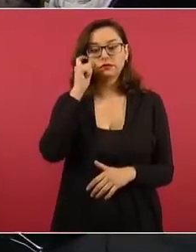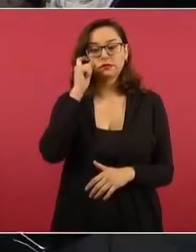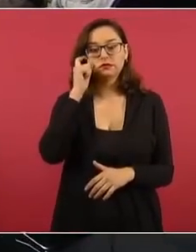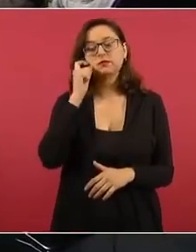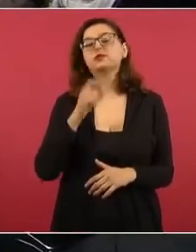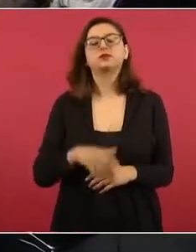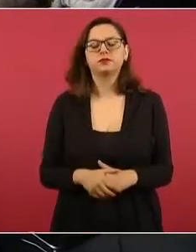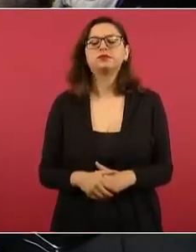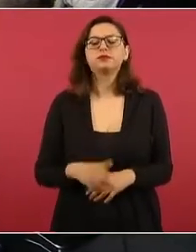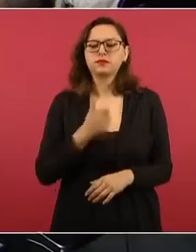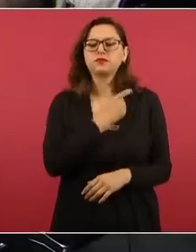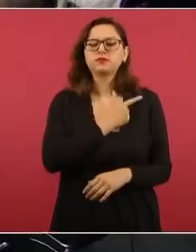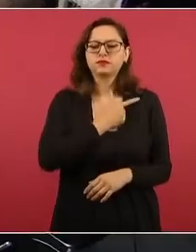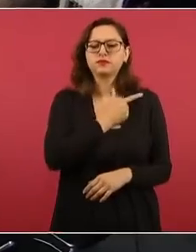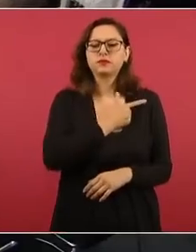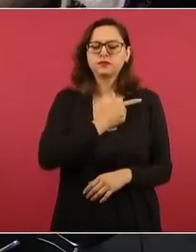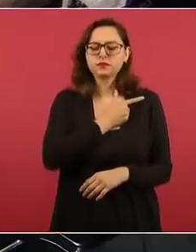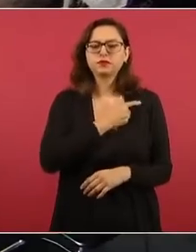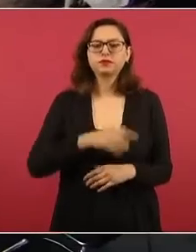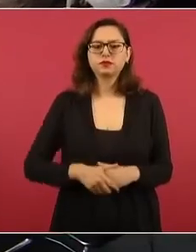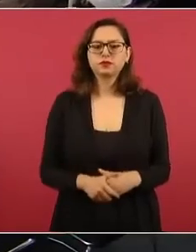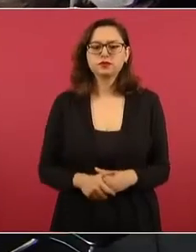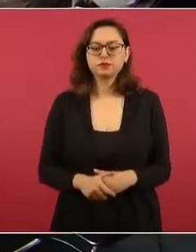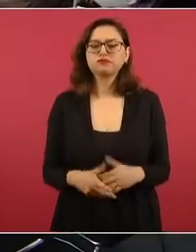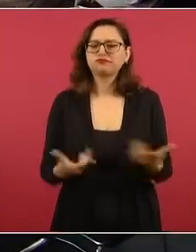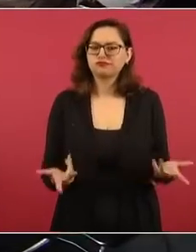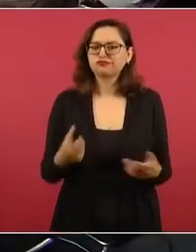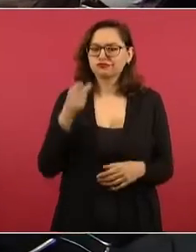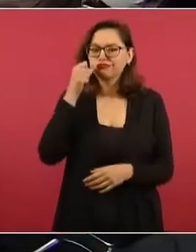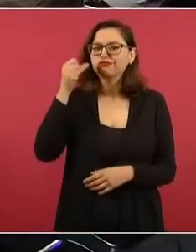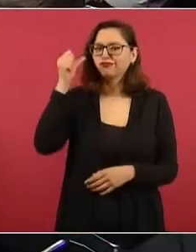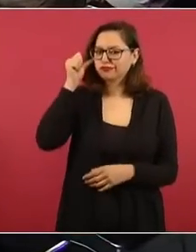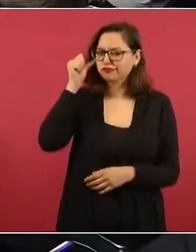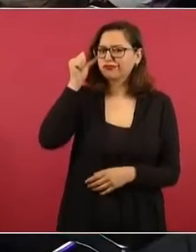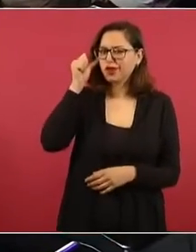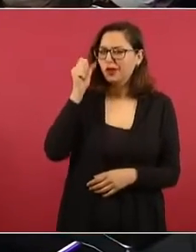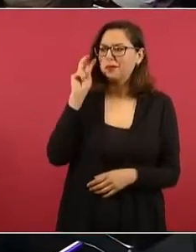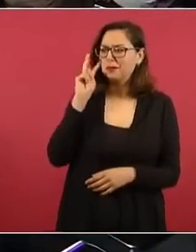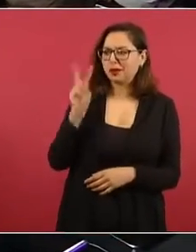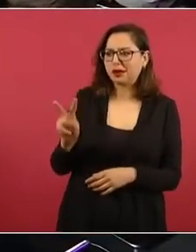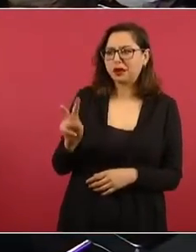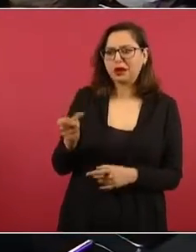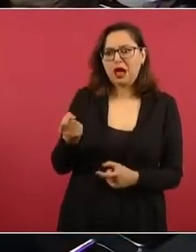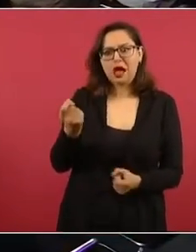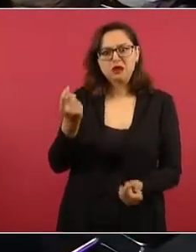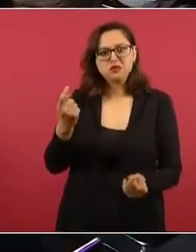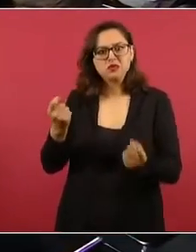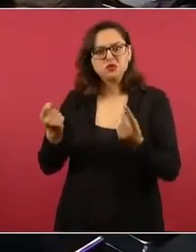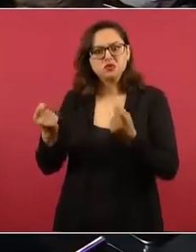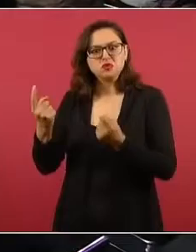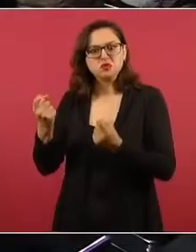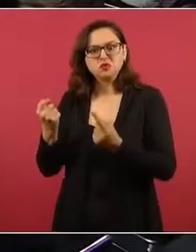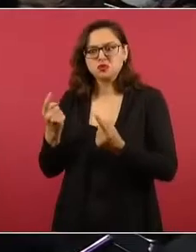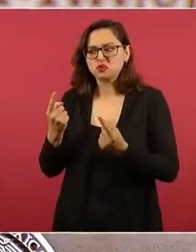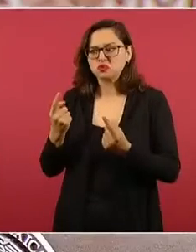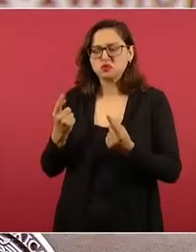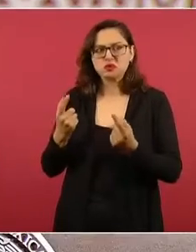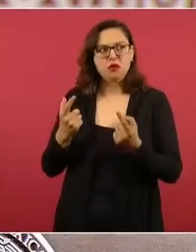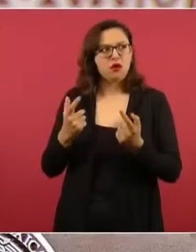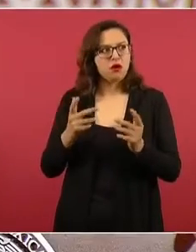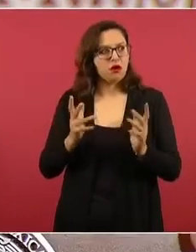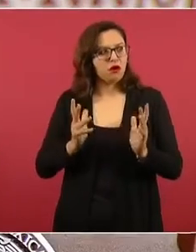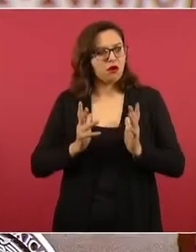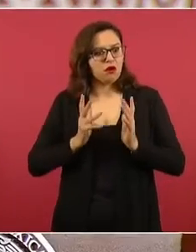Sí, con mucho gusto. Ayer vi que se inquietaba un poco la prensa con el comunicado diario